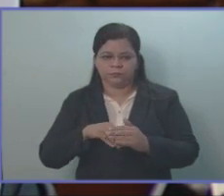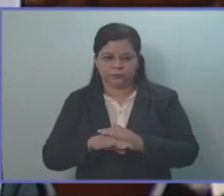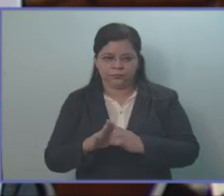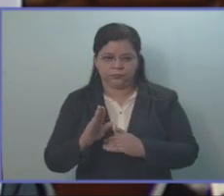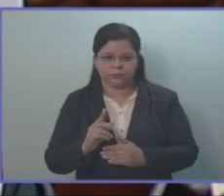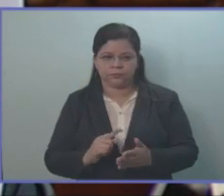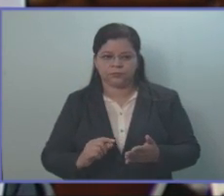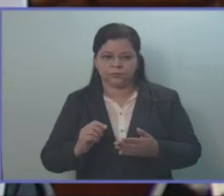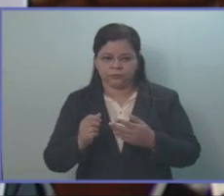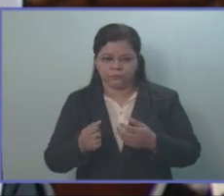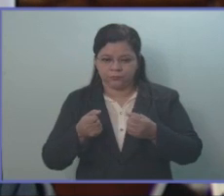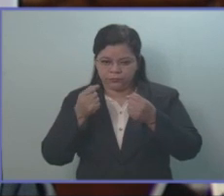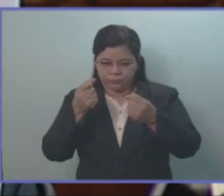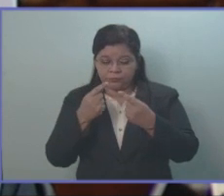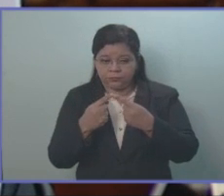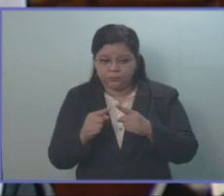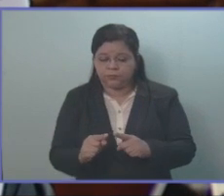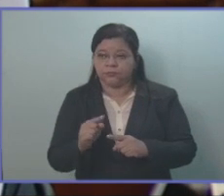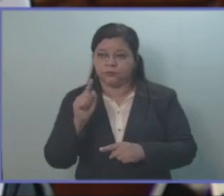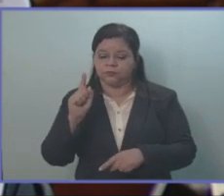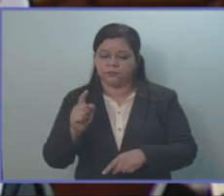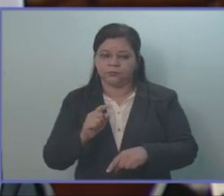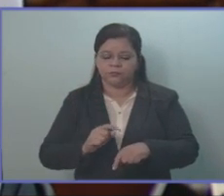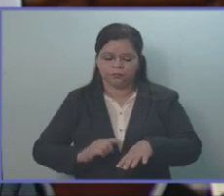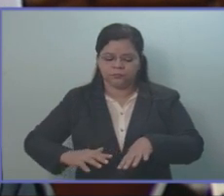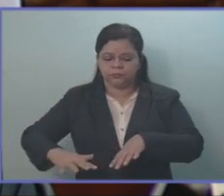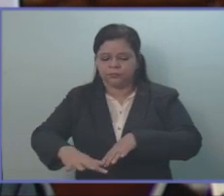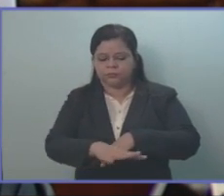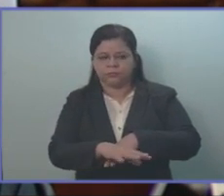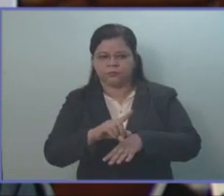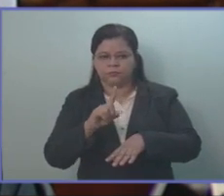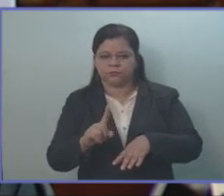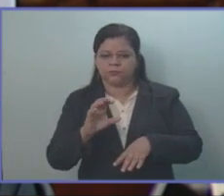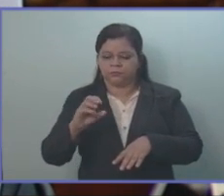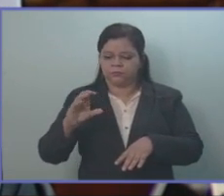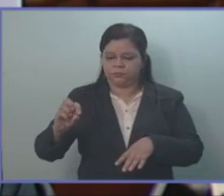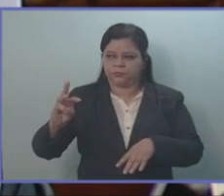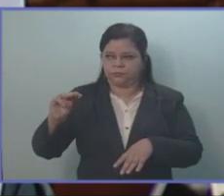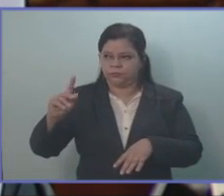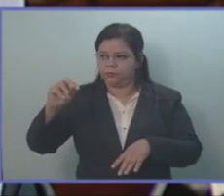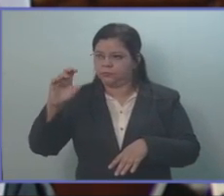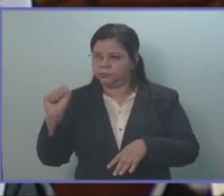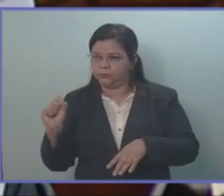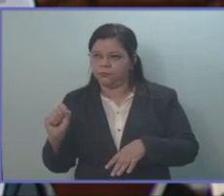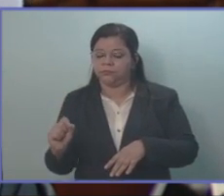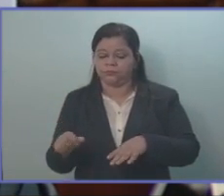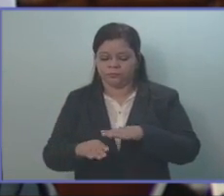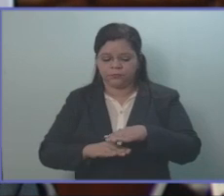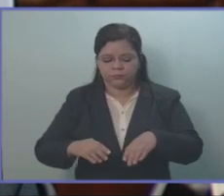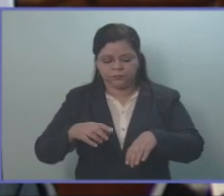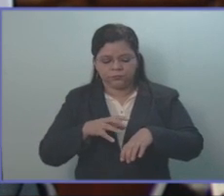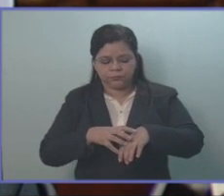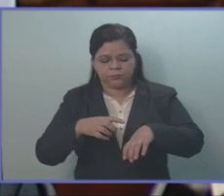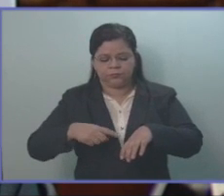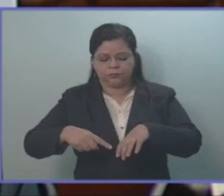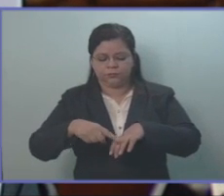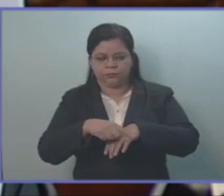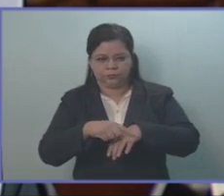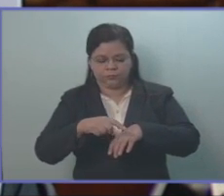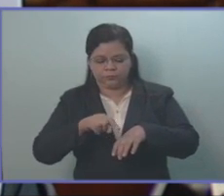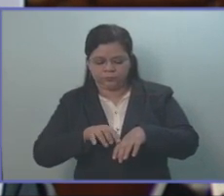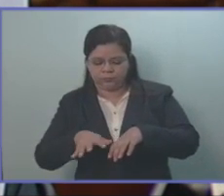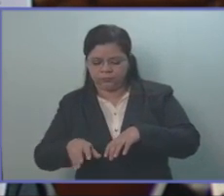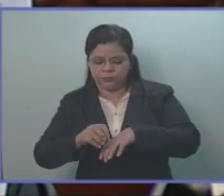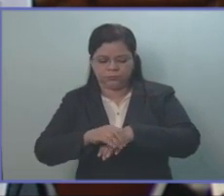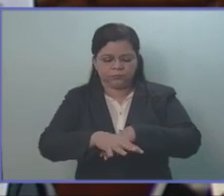centros penitenciarios en un radio de 100 metros contados a partir del perímetro de los centros, o